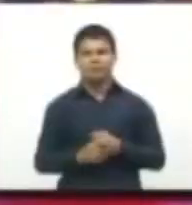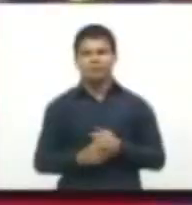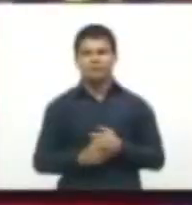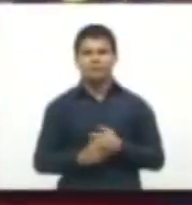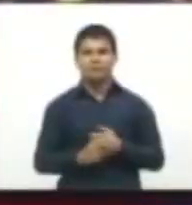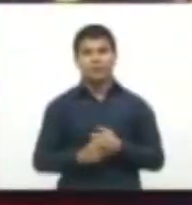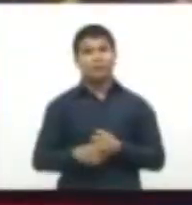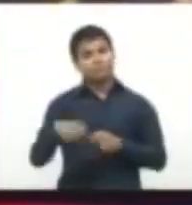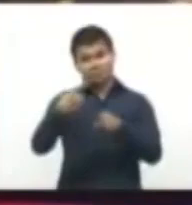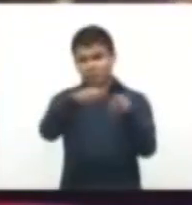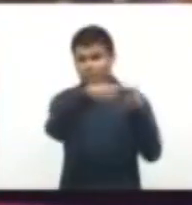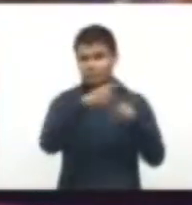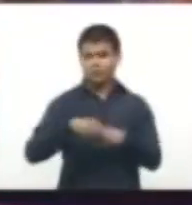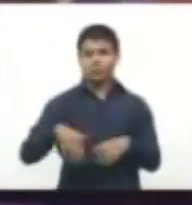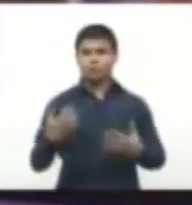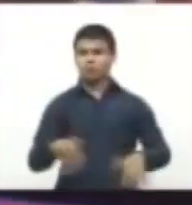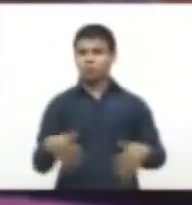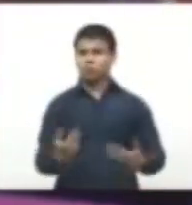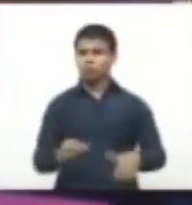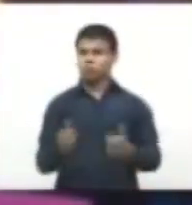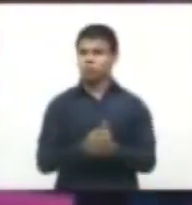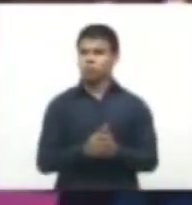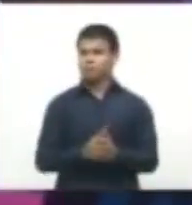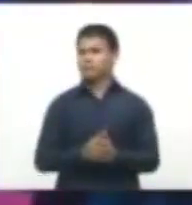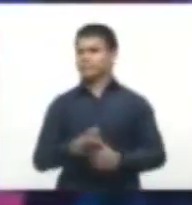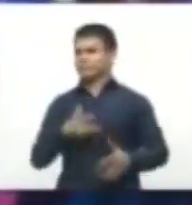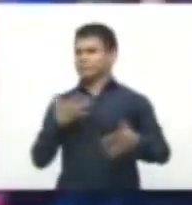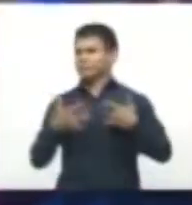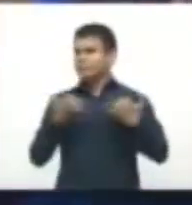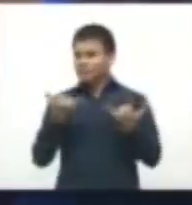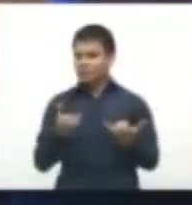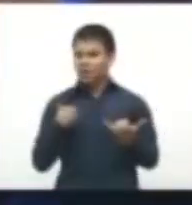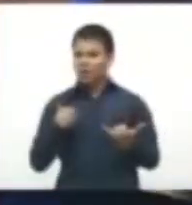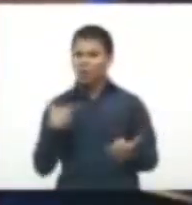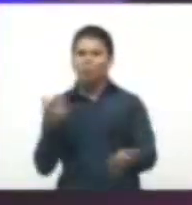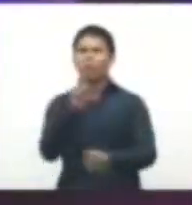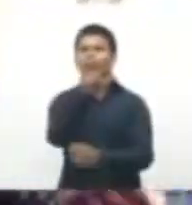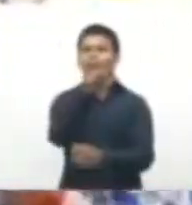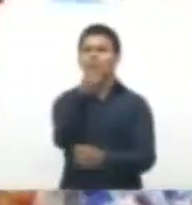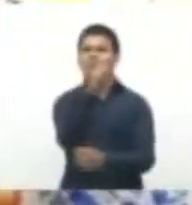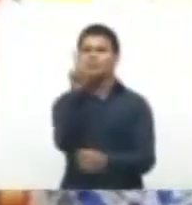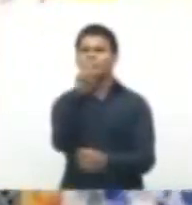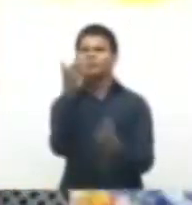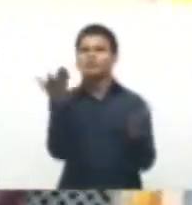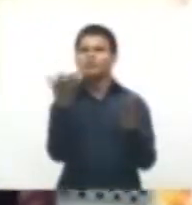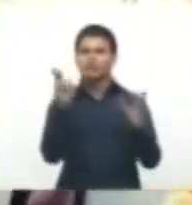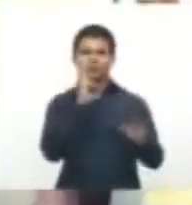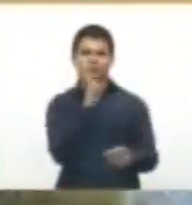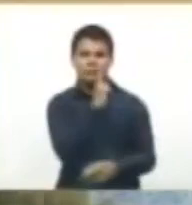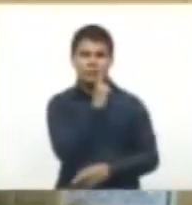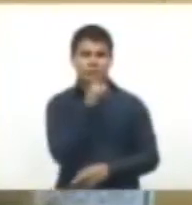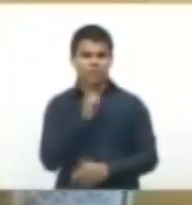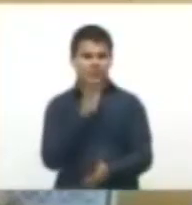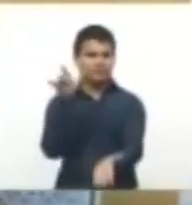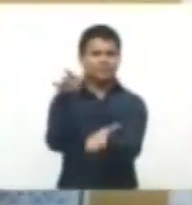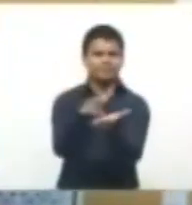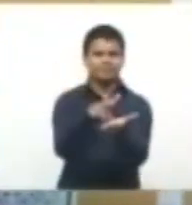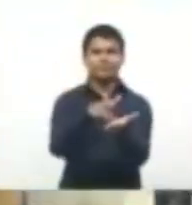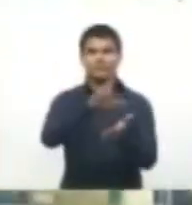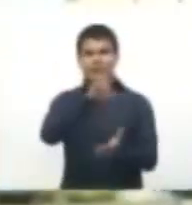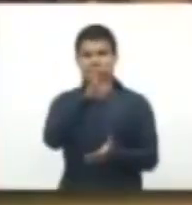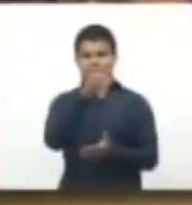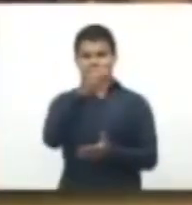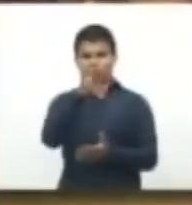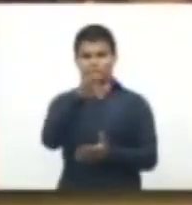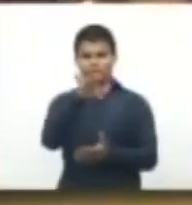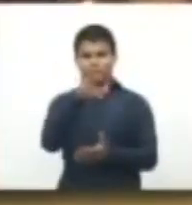maravillosos cantantes de moda están más que pegados y tendrán un gran concierto el sábado 11 de febrero en el Patrimonio Cultural de Barranquilla, el Rancho